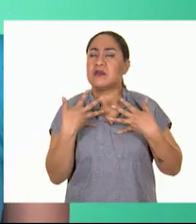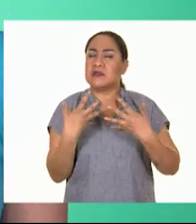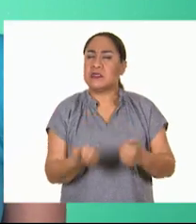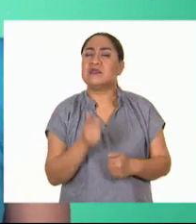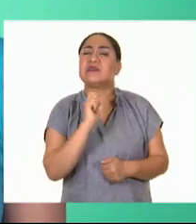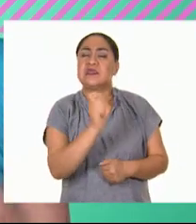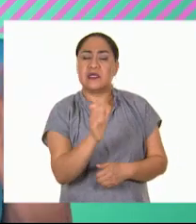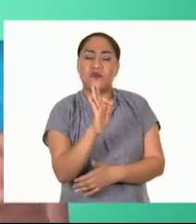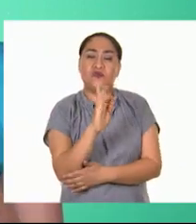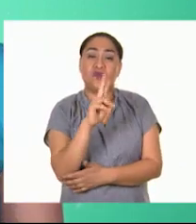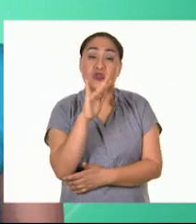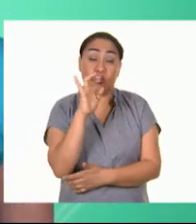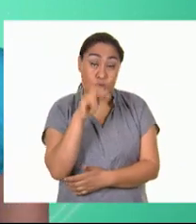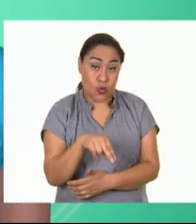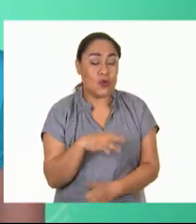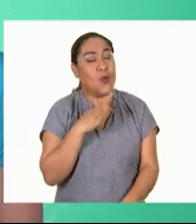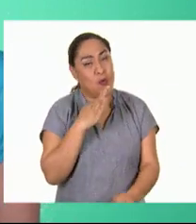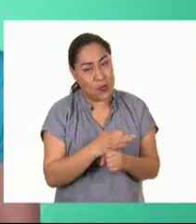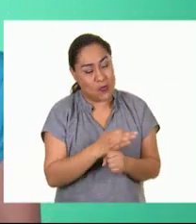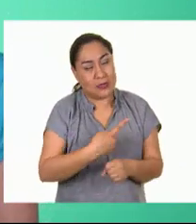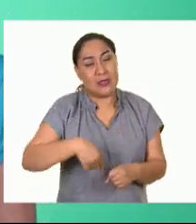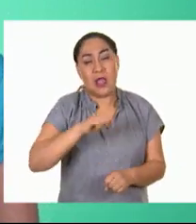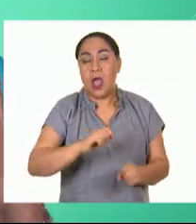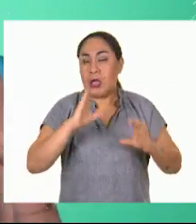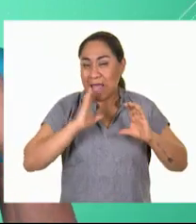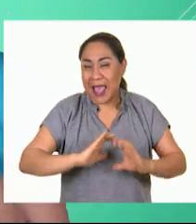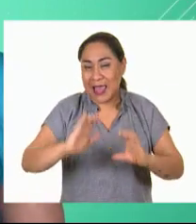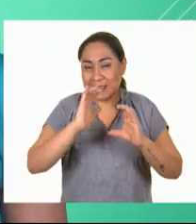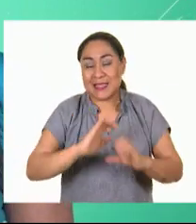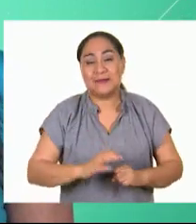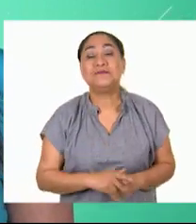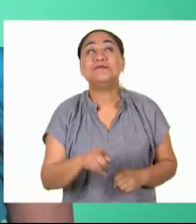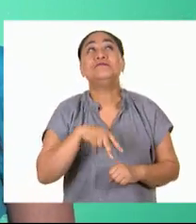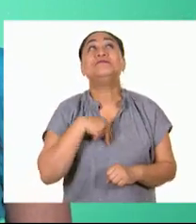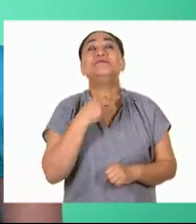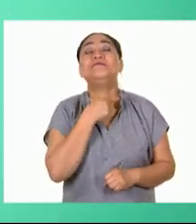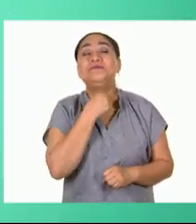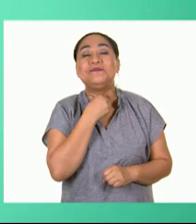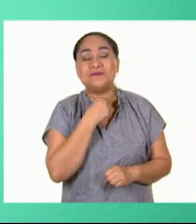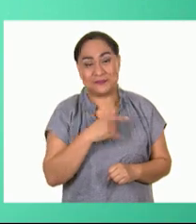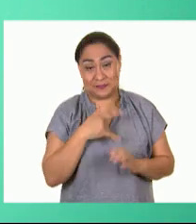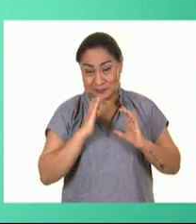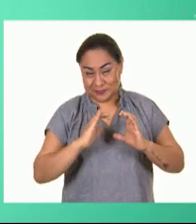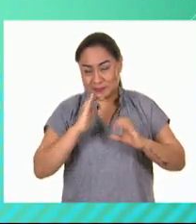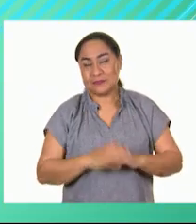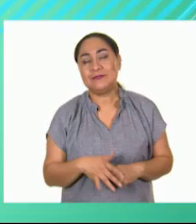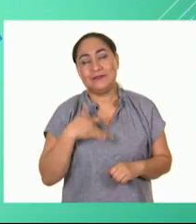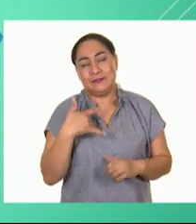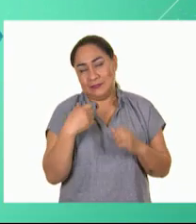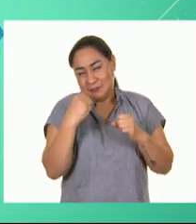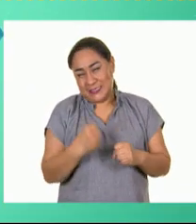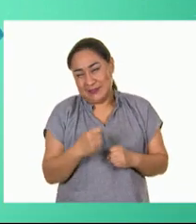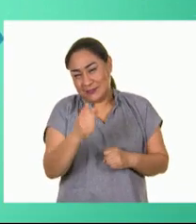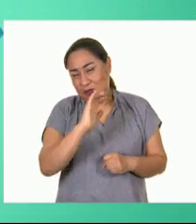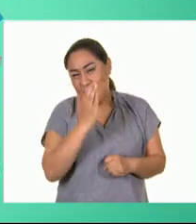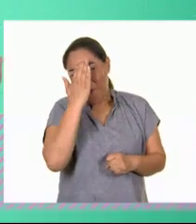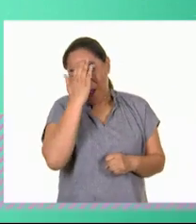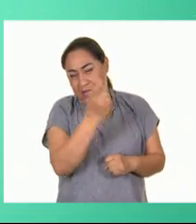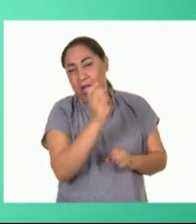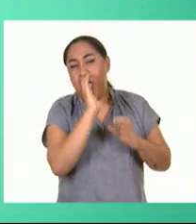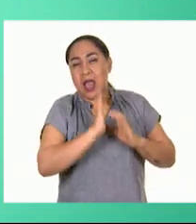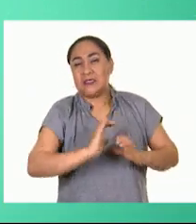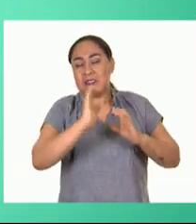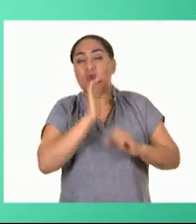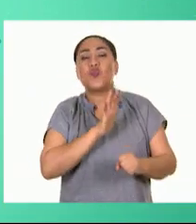que es una función, es momento de cantar, así que afina tu garganta. Seguramente conoces esta canción. Se